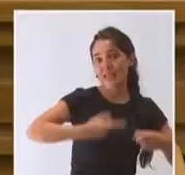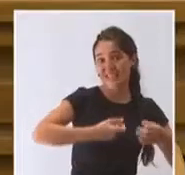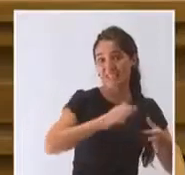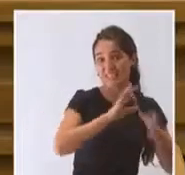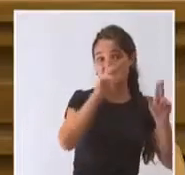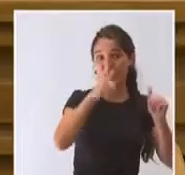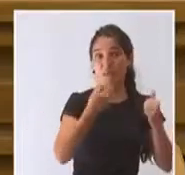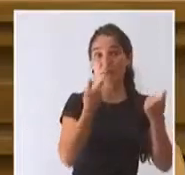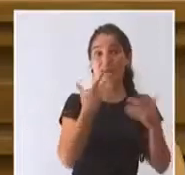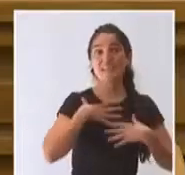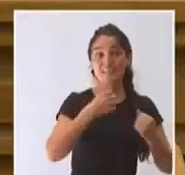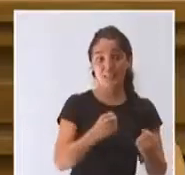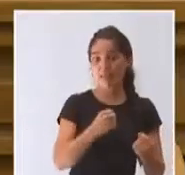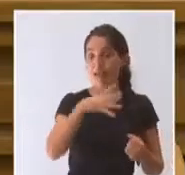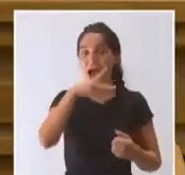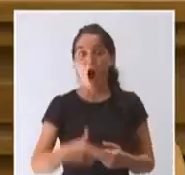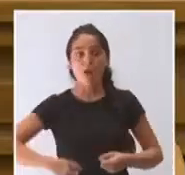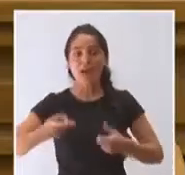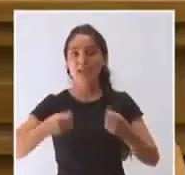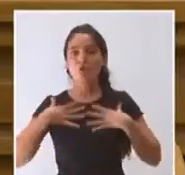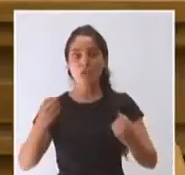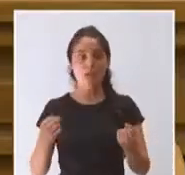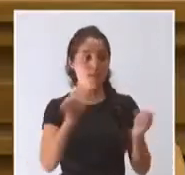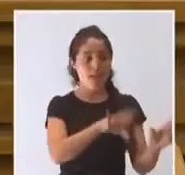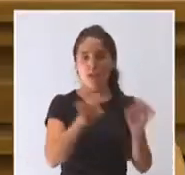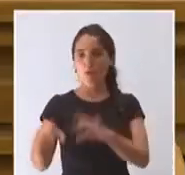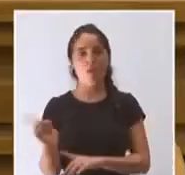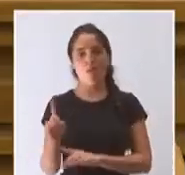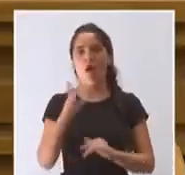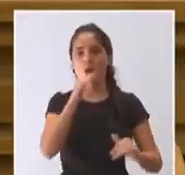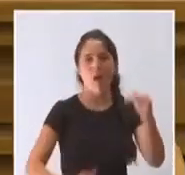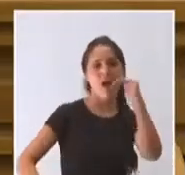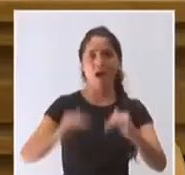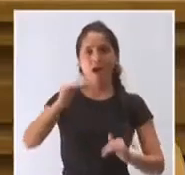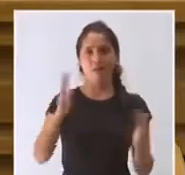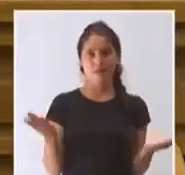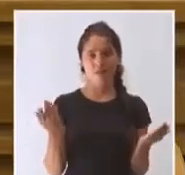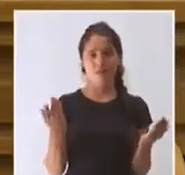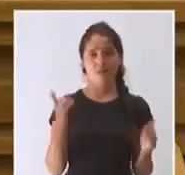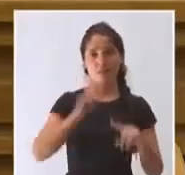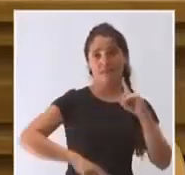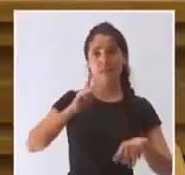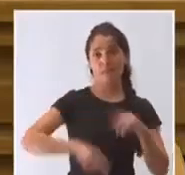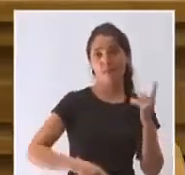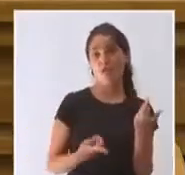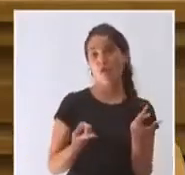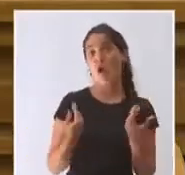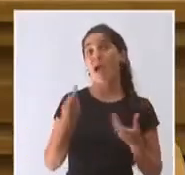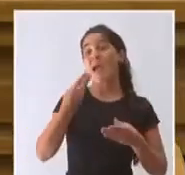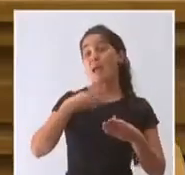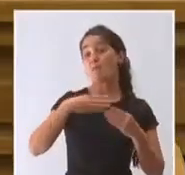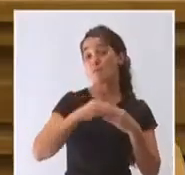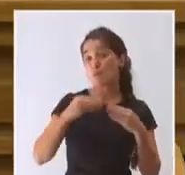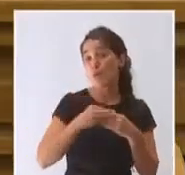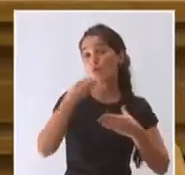hemos ido gastando muy por encima aprovechando el crecimiento de la región en producto interior bruto en todo para nuestras prioridades no otras